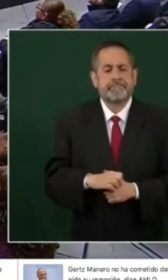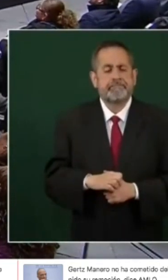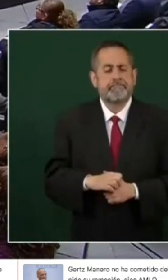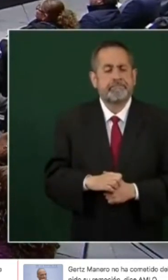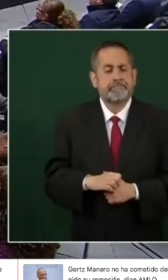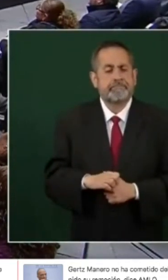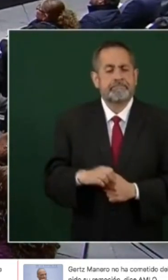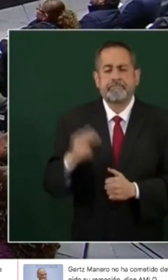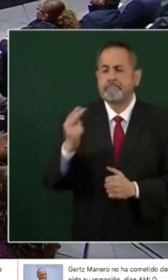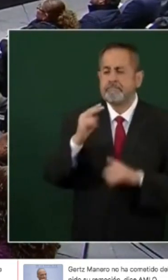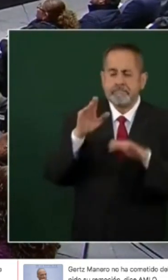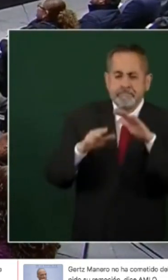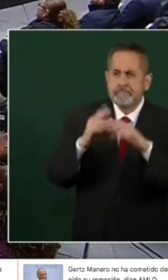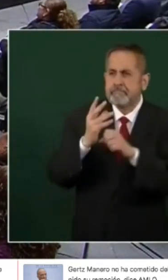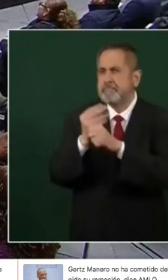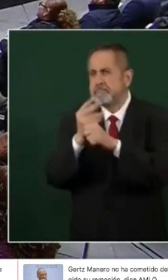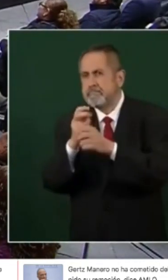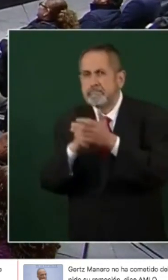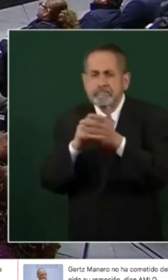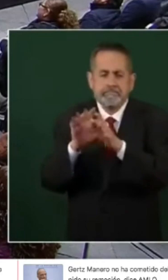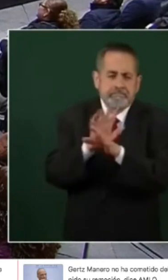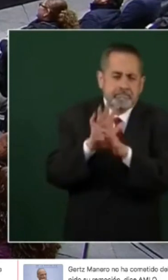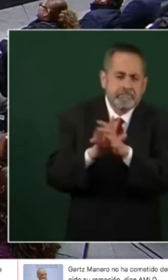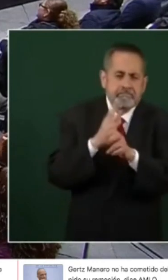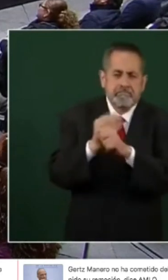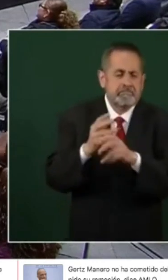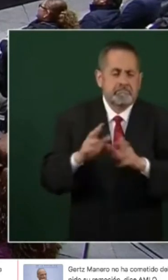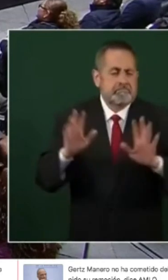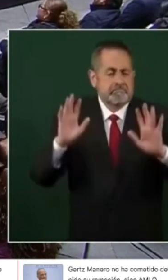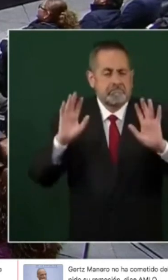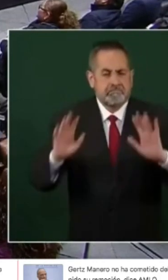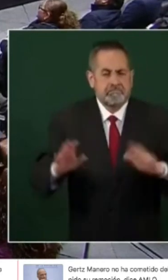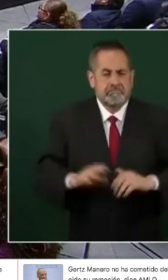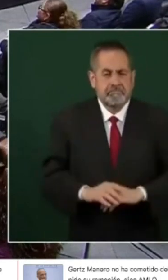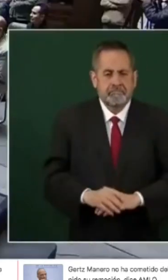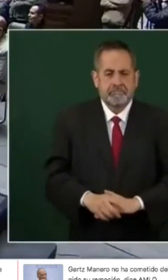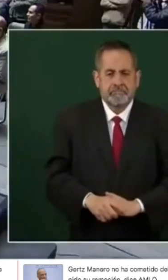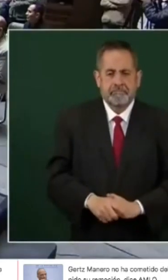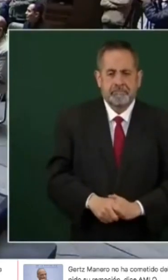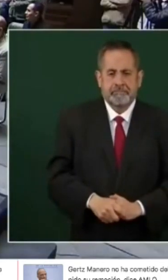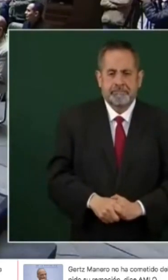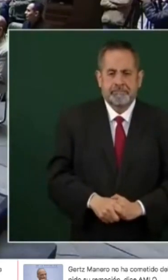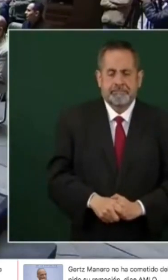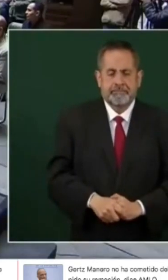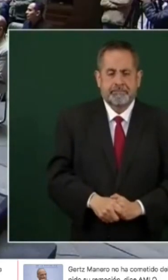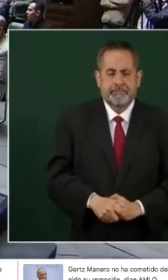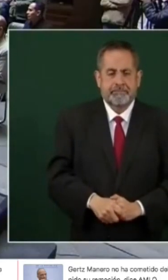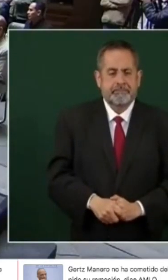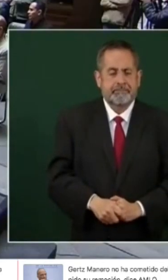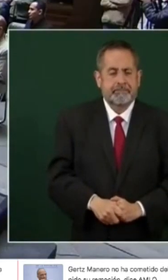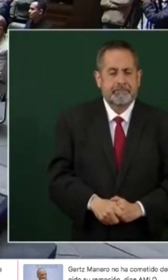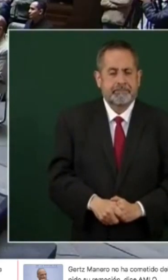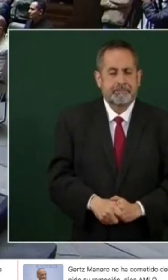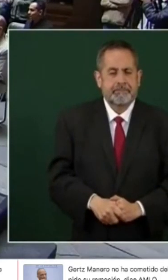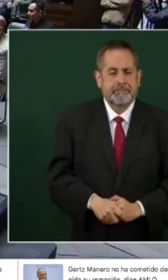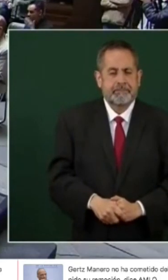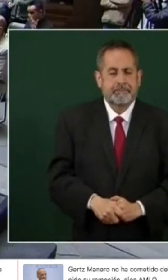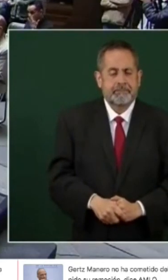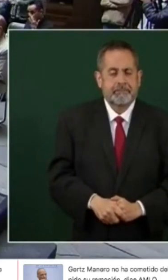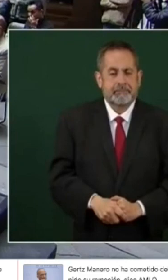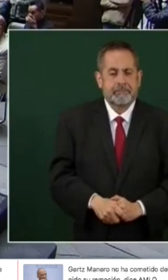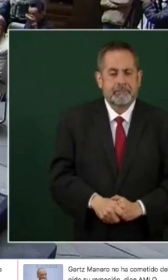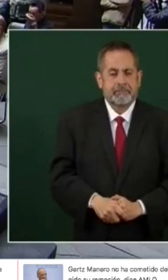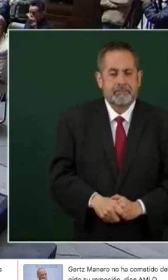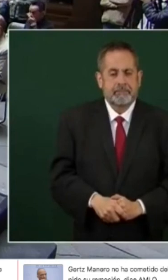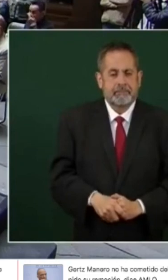esta reparación tiene que ver con este supuesto cáncer de páncreas del que se habla en la columna. Él dijo, está muy bien, es una buena persona, es un